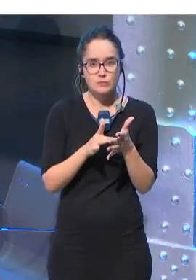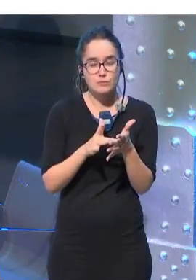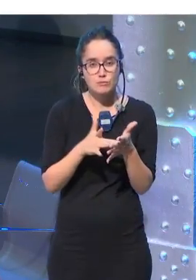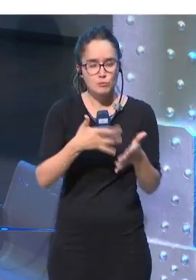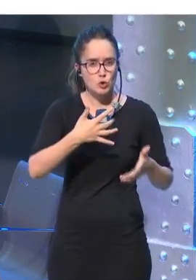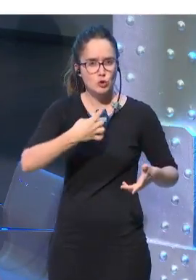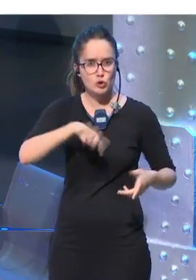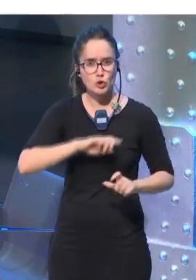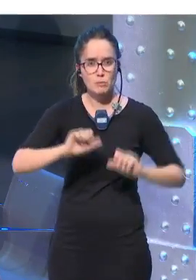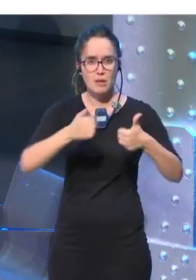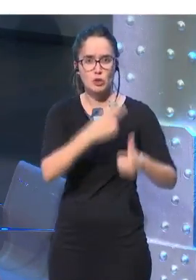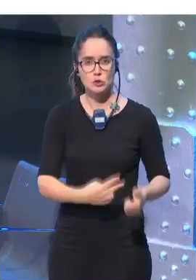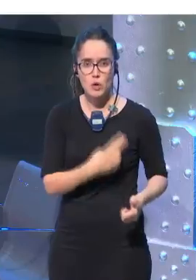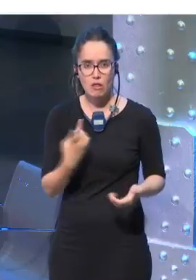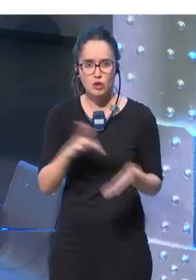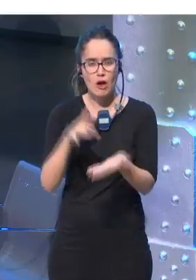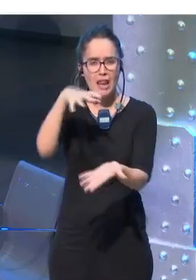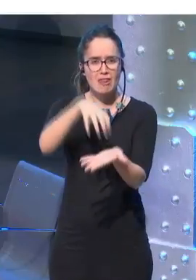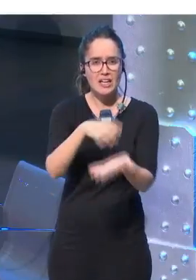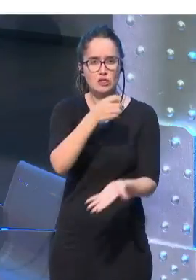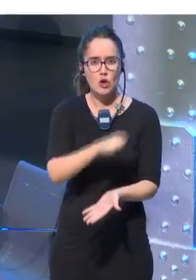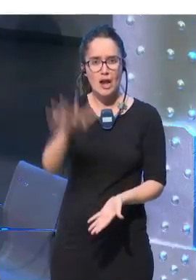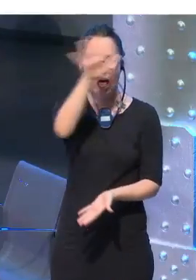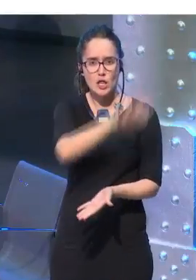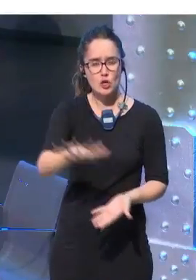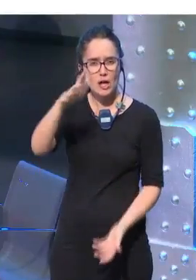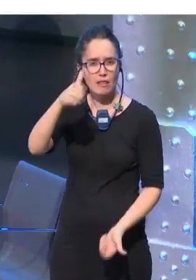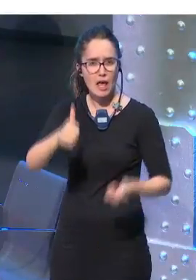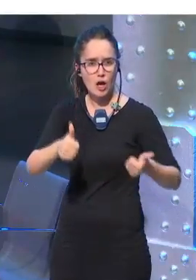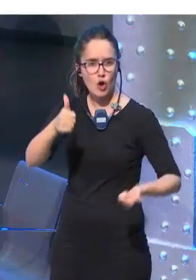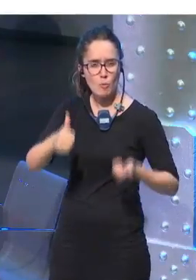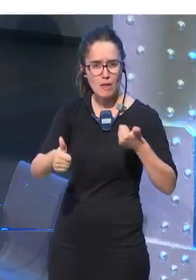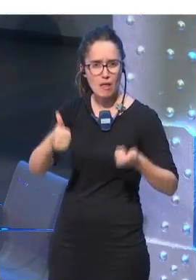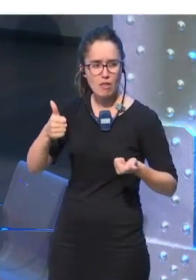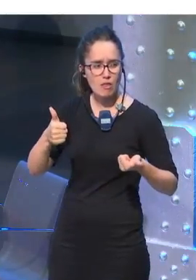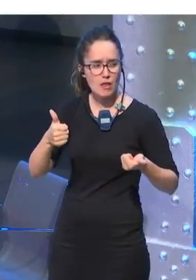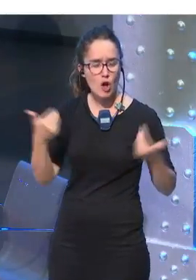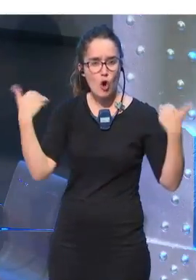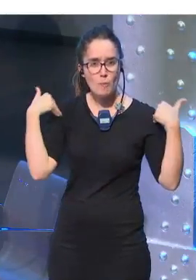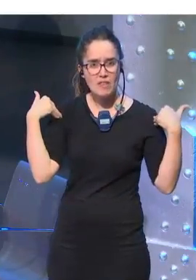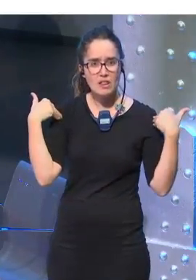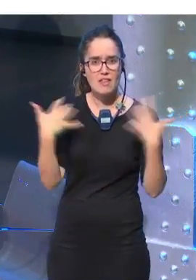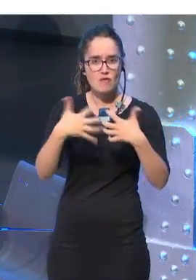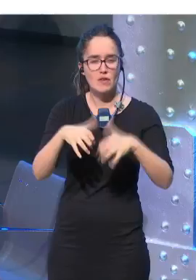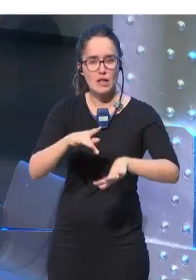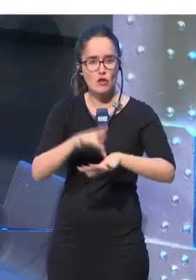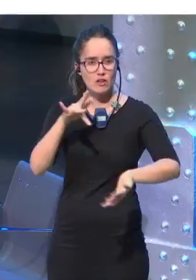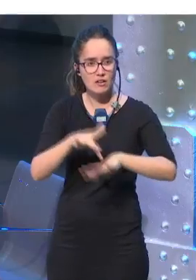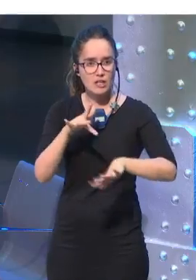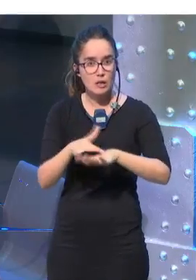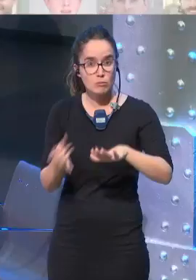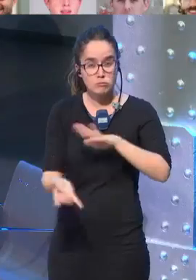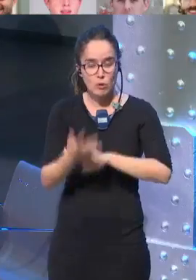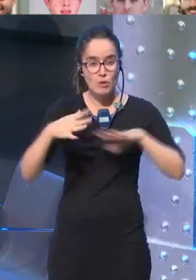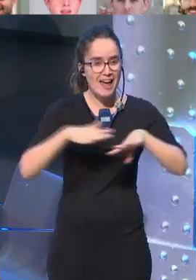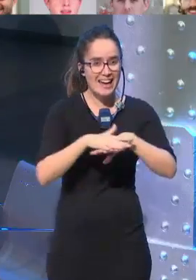ocasión de iniciar en Suiza. Es el Centro Nacional de Competencia Fabricación Digital. Se ha convertido en